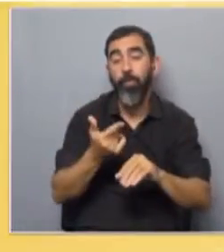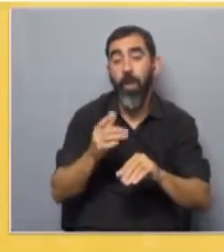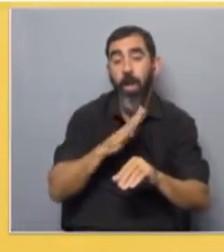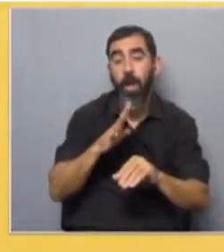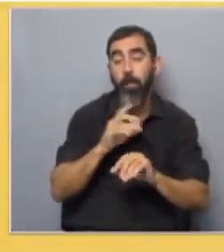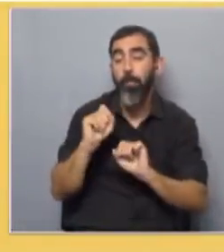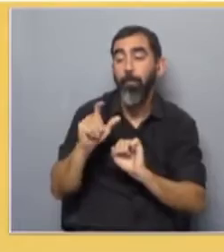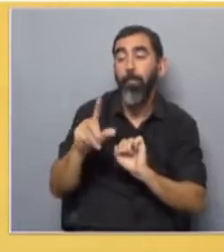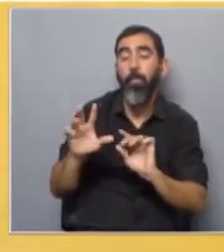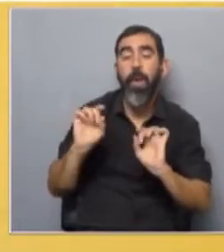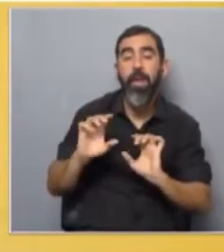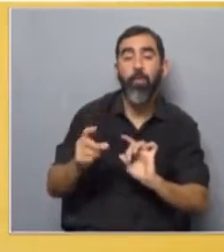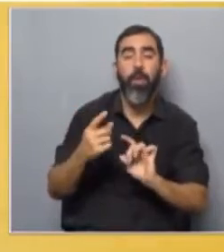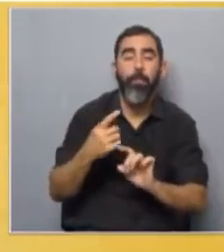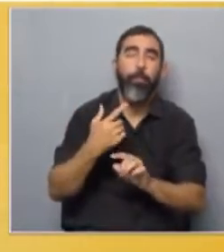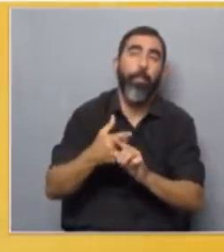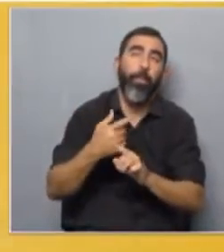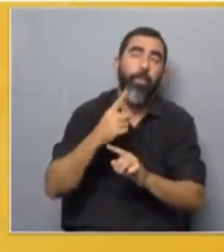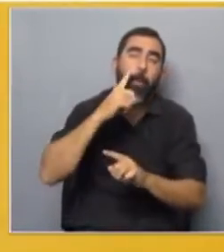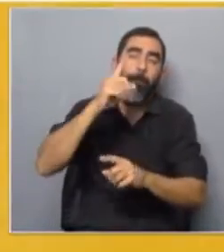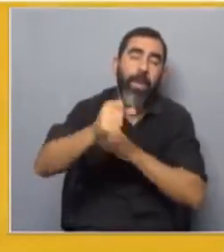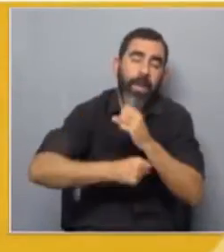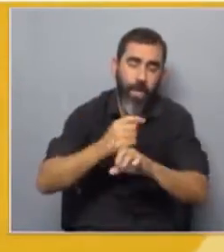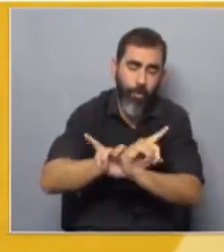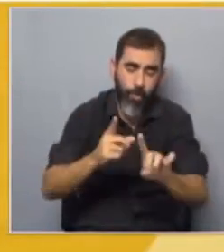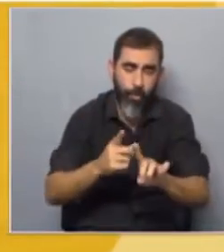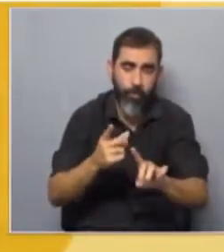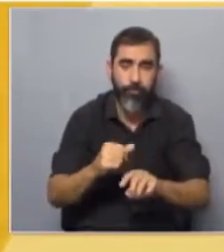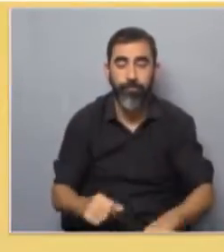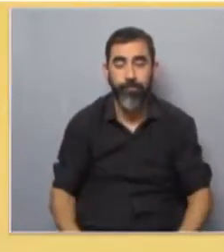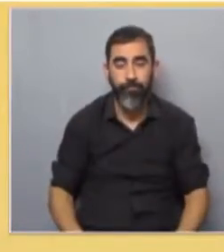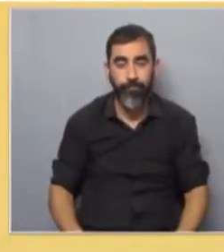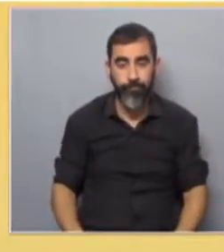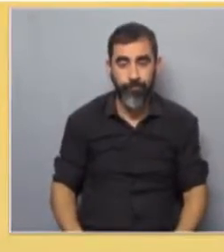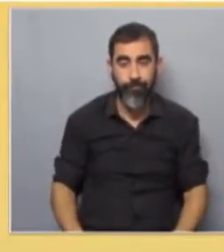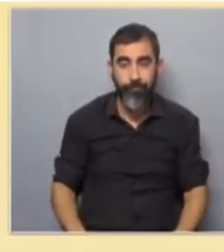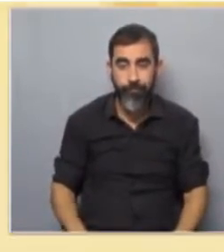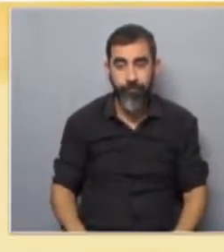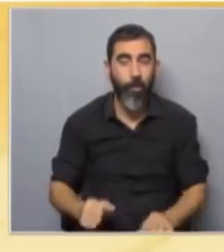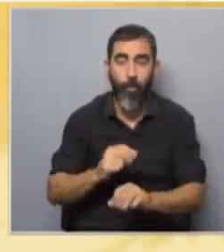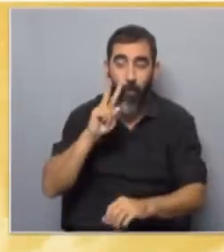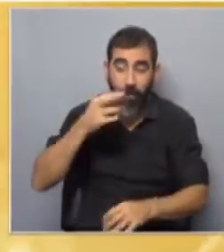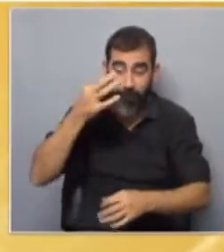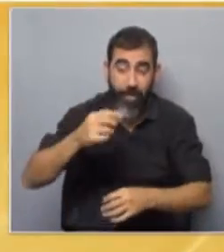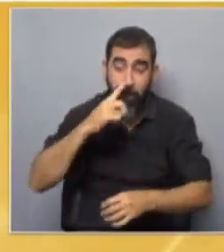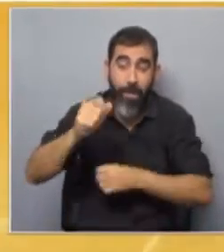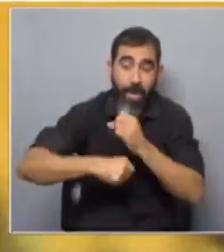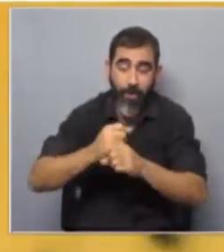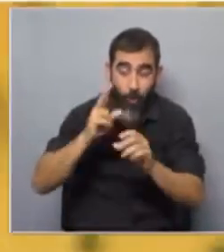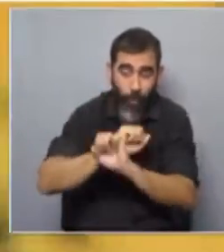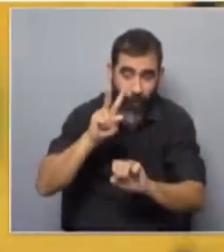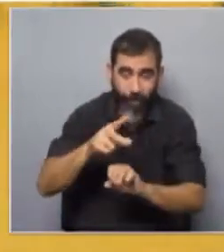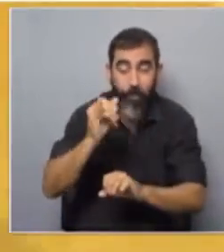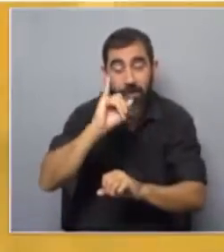mantuviera sus propiedades durante, no te voy a decir miles de años, tampoco estaríamos acá para ver que realmente fuera efectivo,